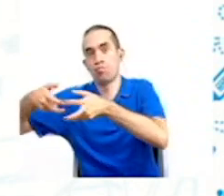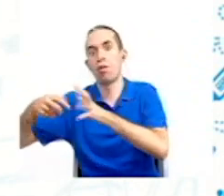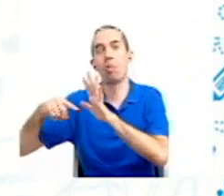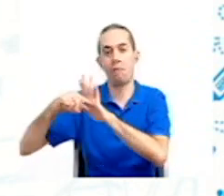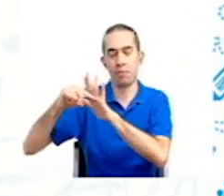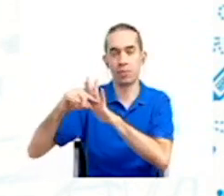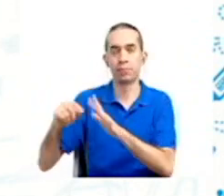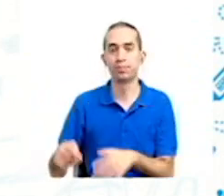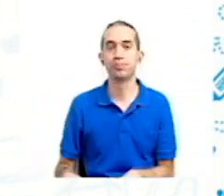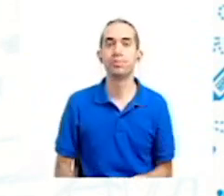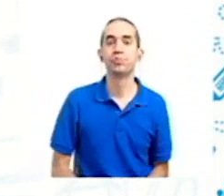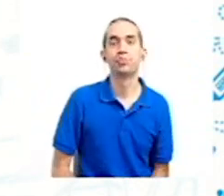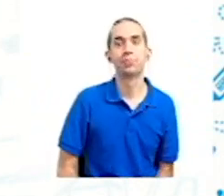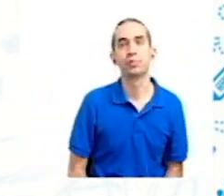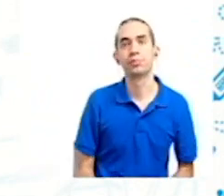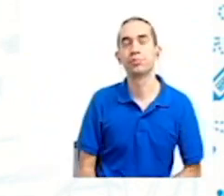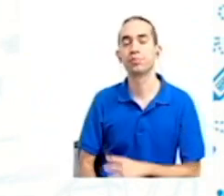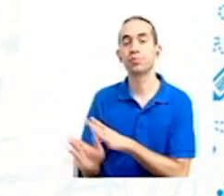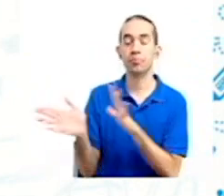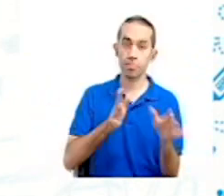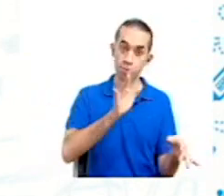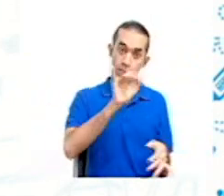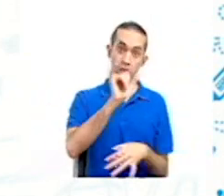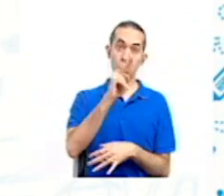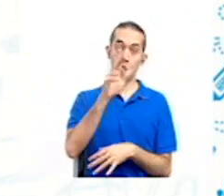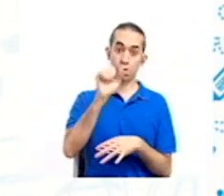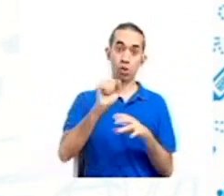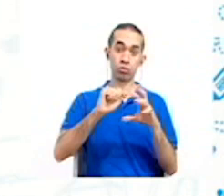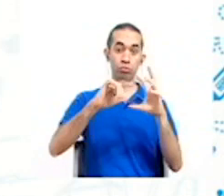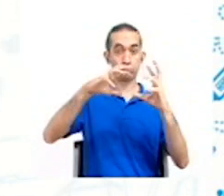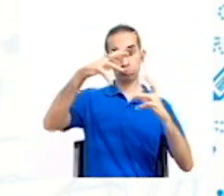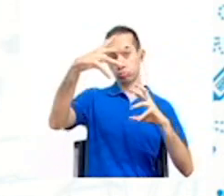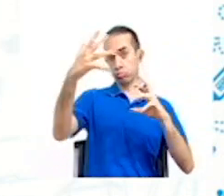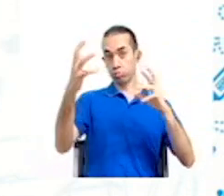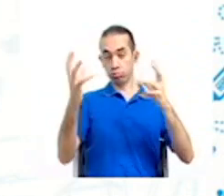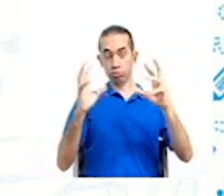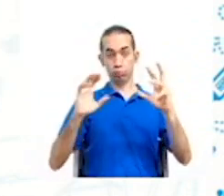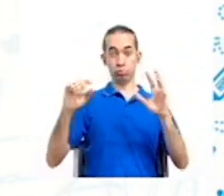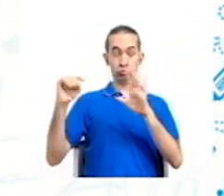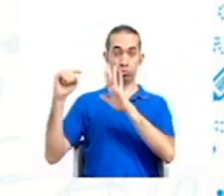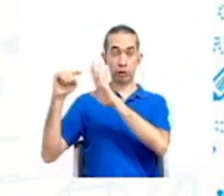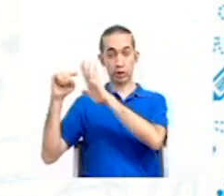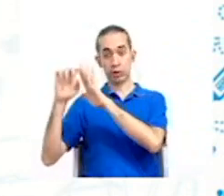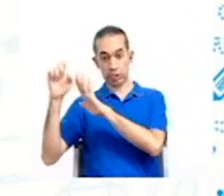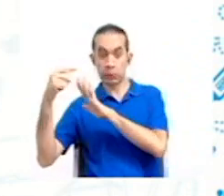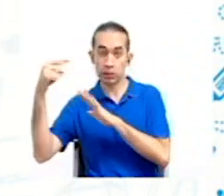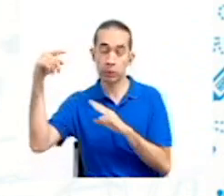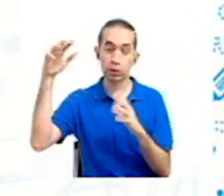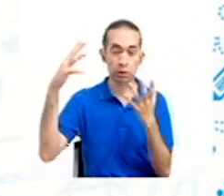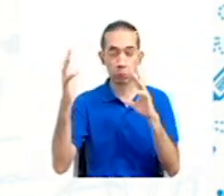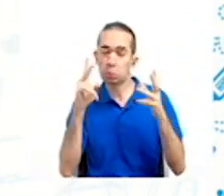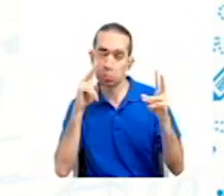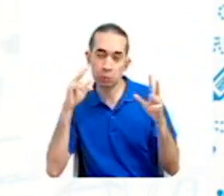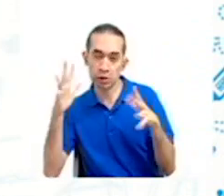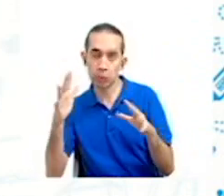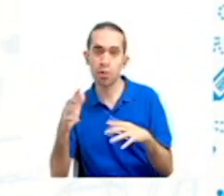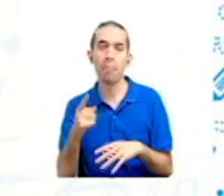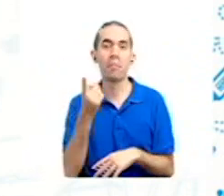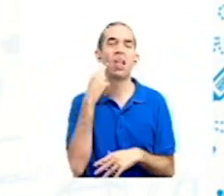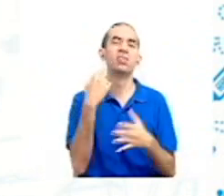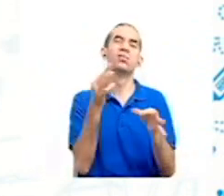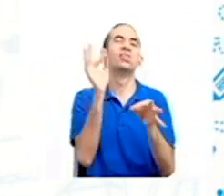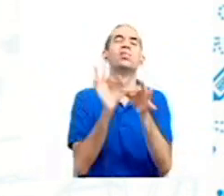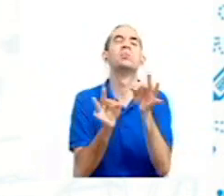los enlaces iónicos son compuestos que se disuelven en agua fácilmente y cuando están disueltos en agua pueden conducir la